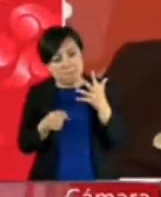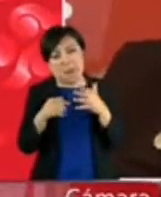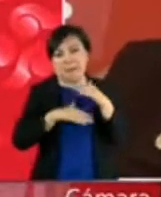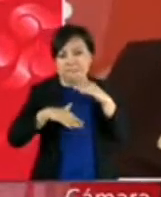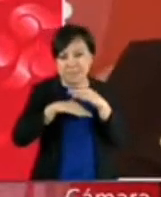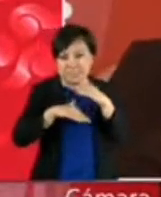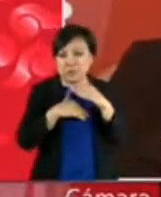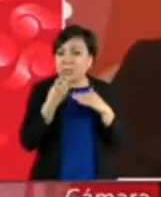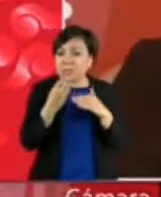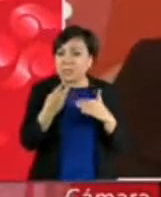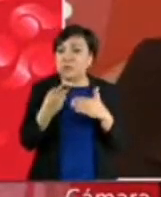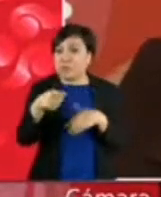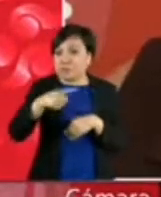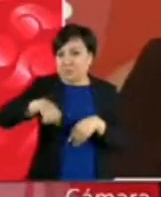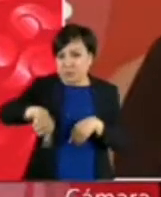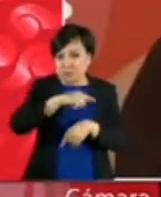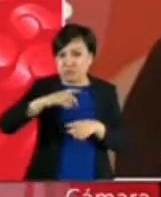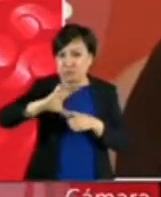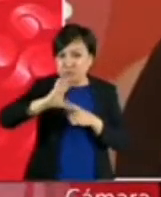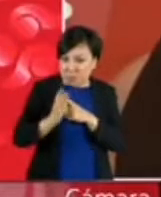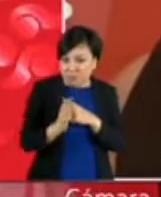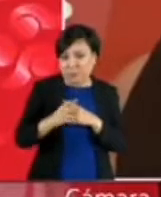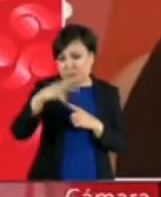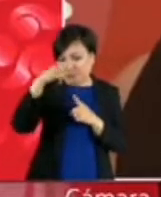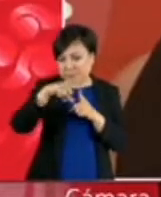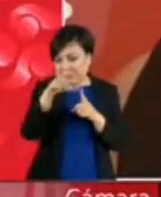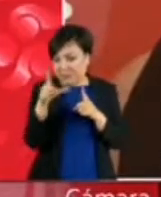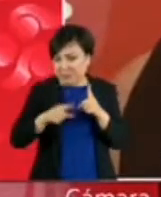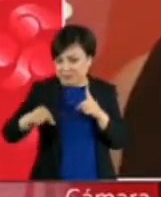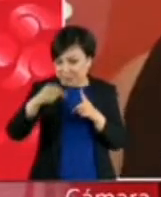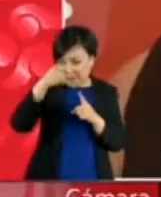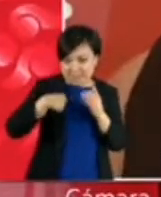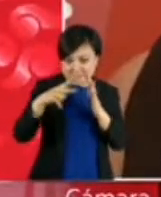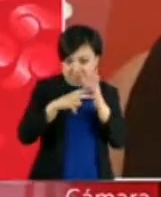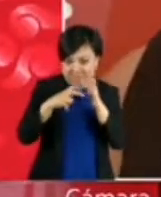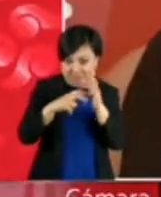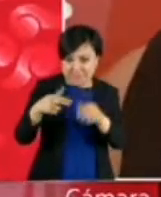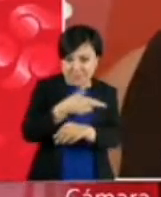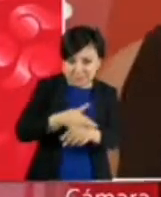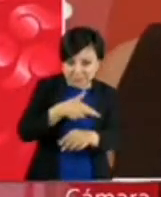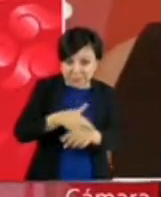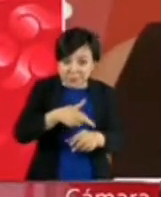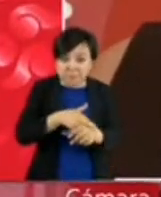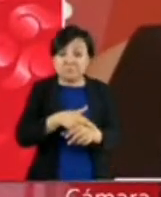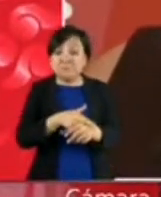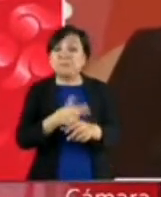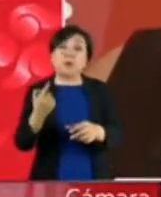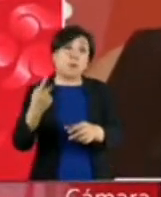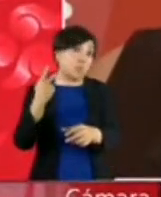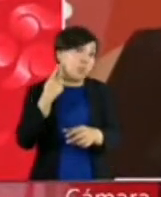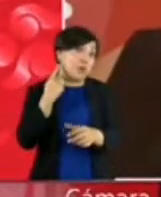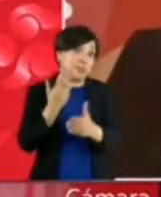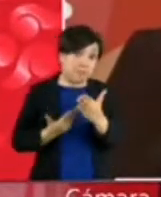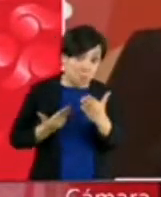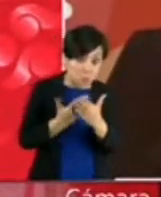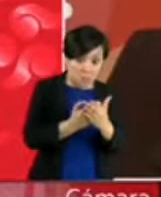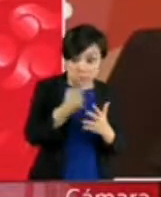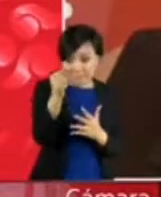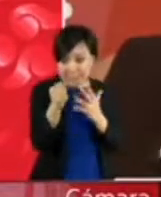ese sentido, para la Comisión Nacional de Mejora Regulatoria, la política es la política pública que